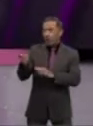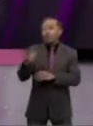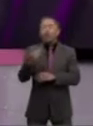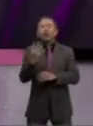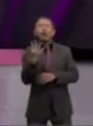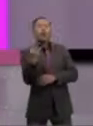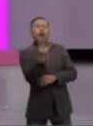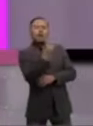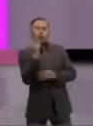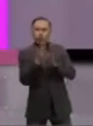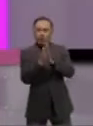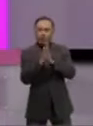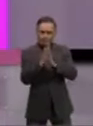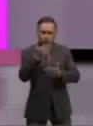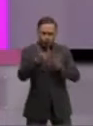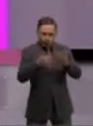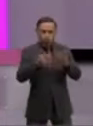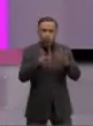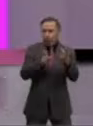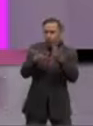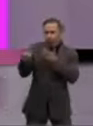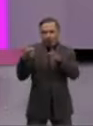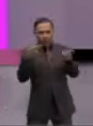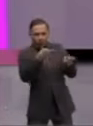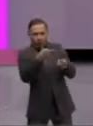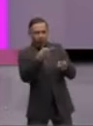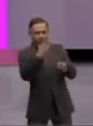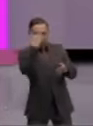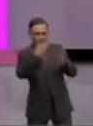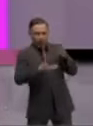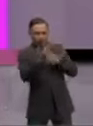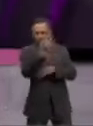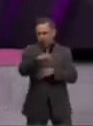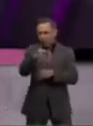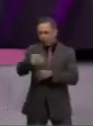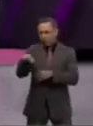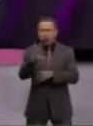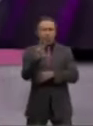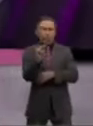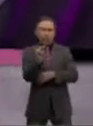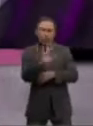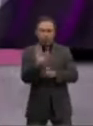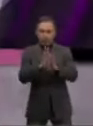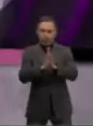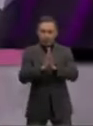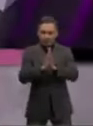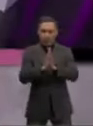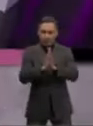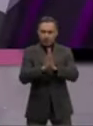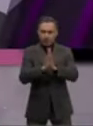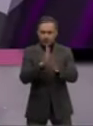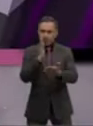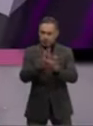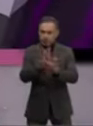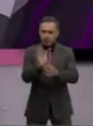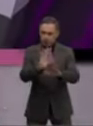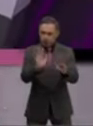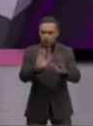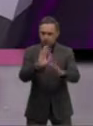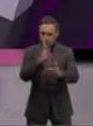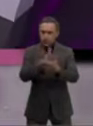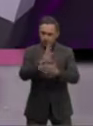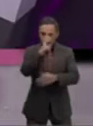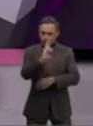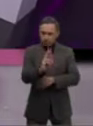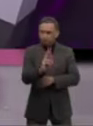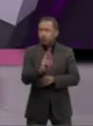serio, descalificaciones personales, sí, no. Por favor, lo que está a juicio aquí no es los intereses de nadie. Por favor, dejen de hacerlo. Un té de tila, por aquí, favor, producción.